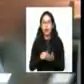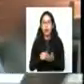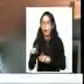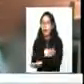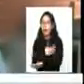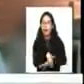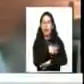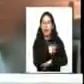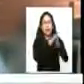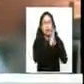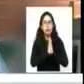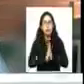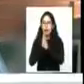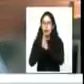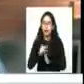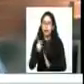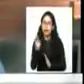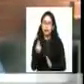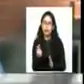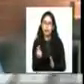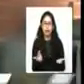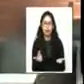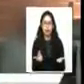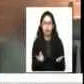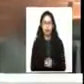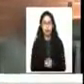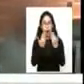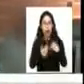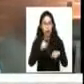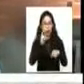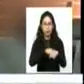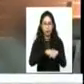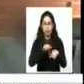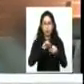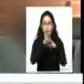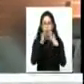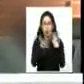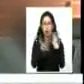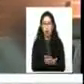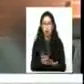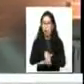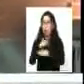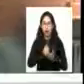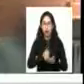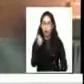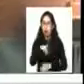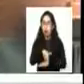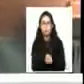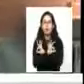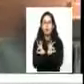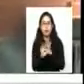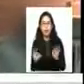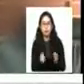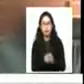en la calle, que darle dinero en la calle, hacía que ellos vivan en la calle. Y en este tiempo de la pandemia no hubo quien les dé, no hubo quien les